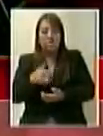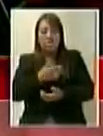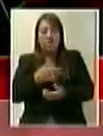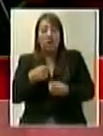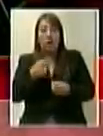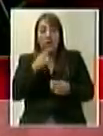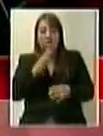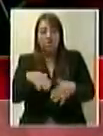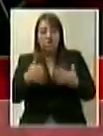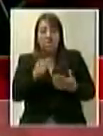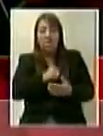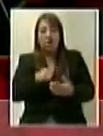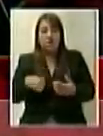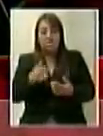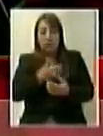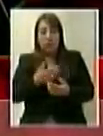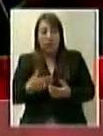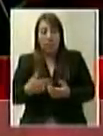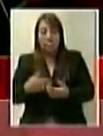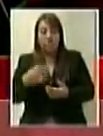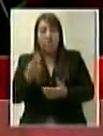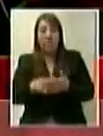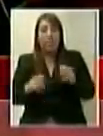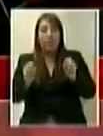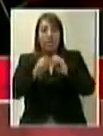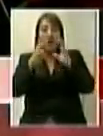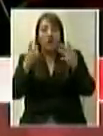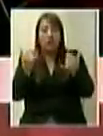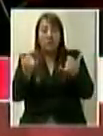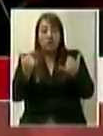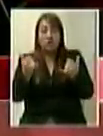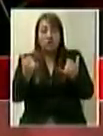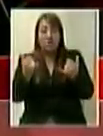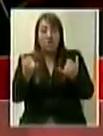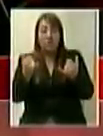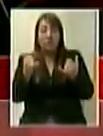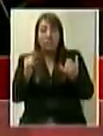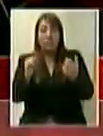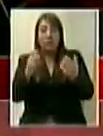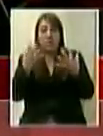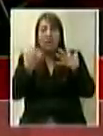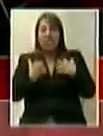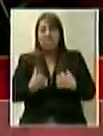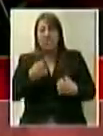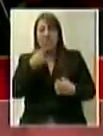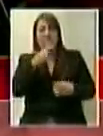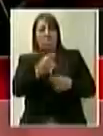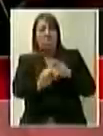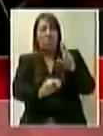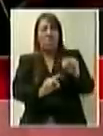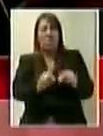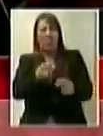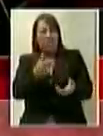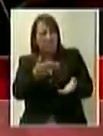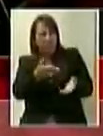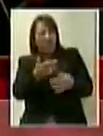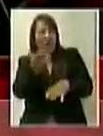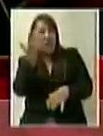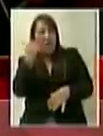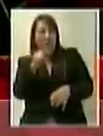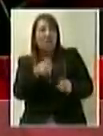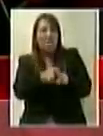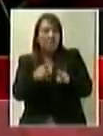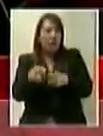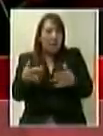¿Cómo es posible, señor presidente, que el día de hoy se rasguen las vestiduras? Sin embargo, en ese